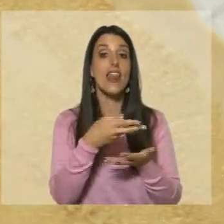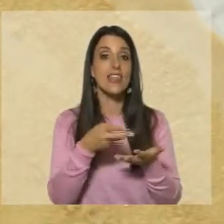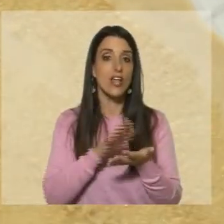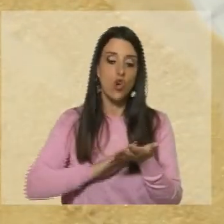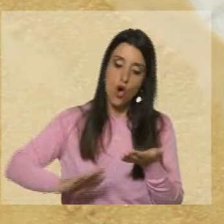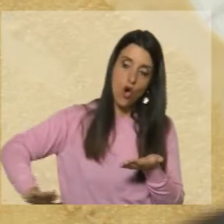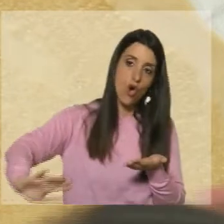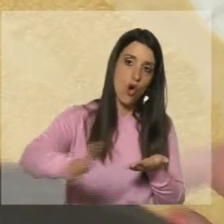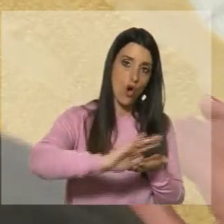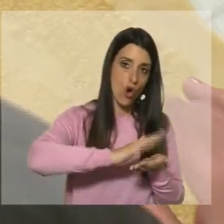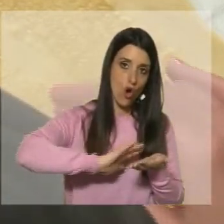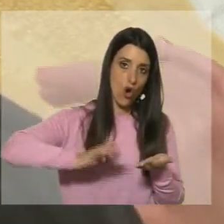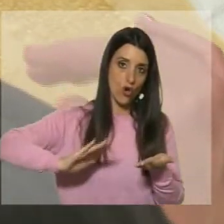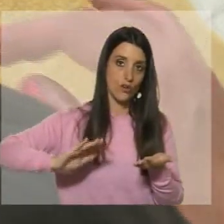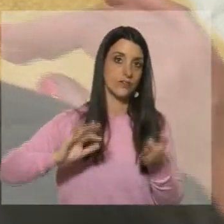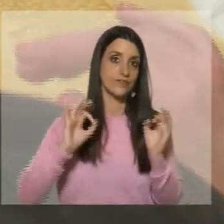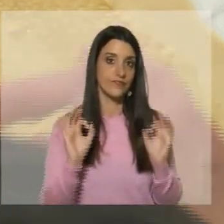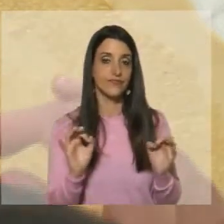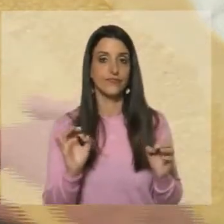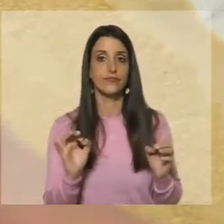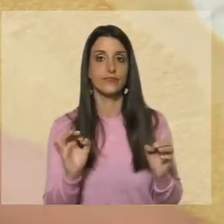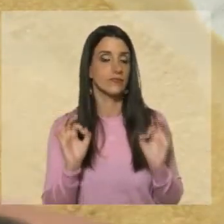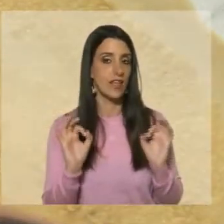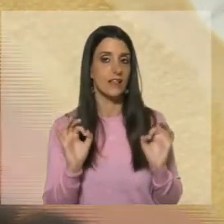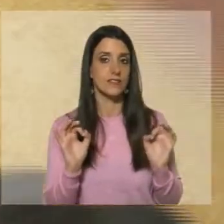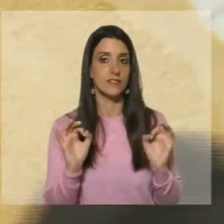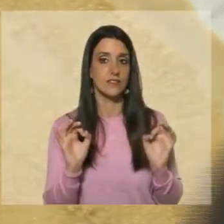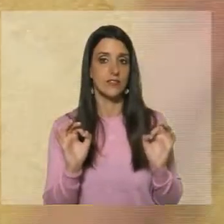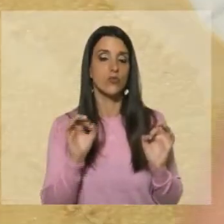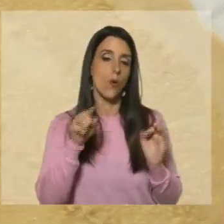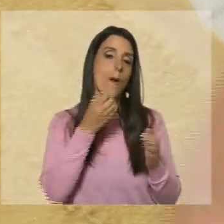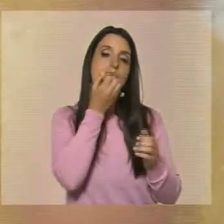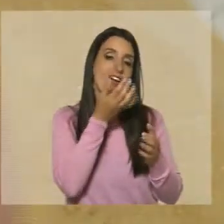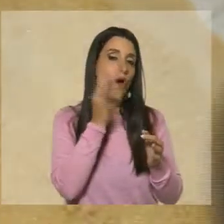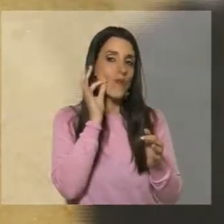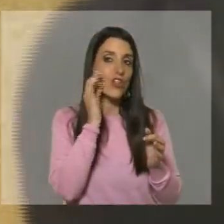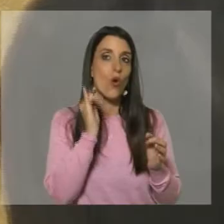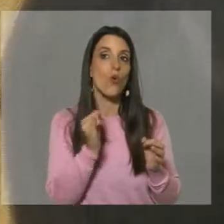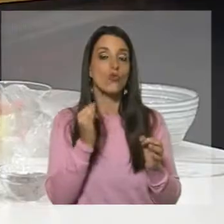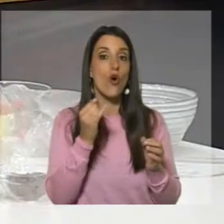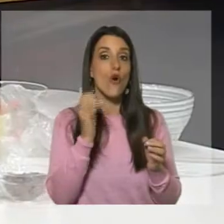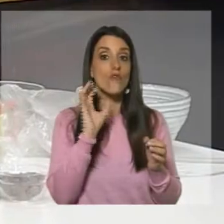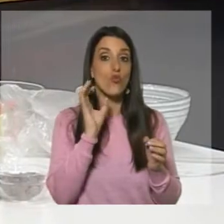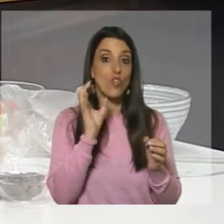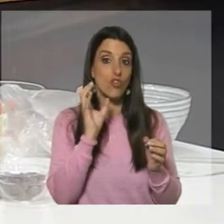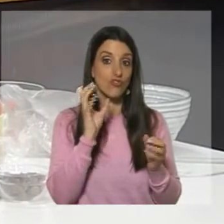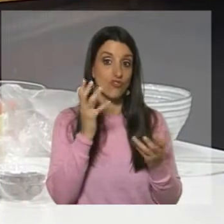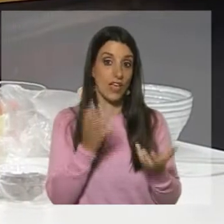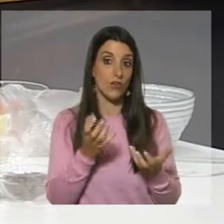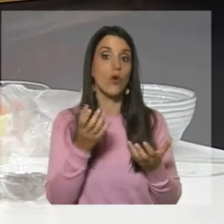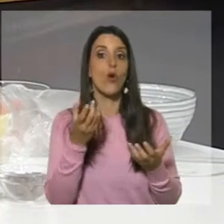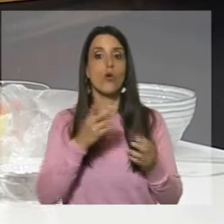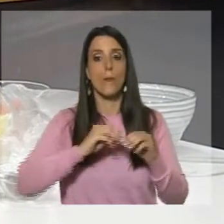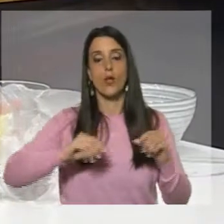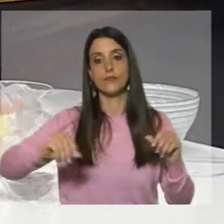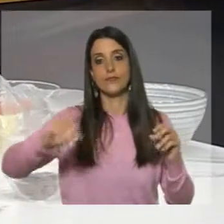vas a extender bien en toda la rosca. Bien. Así como está, vos extendelo mejor. Vas a tener los frutos secos que se los vas